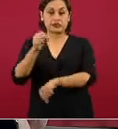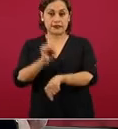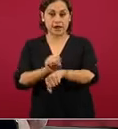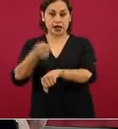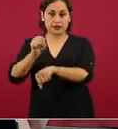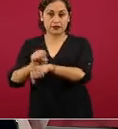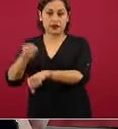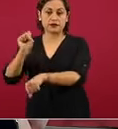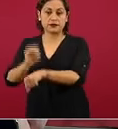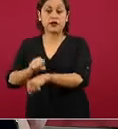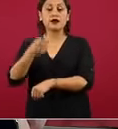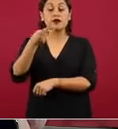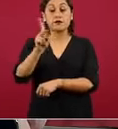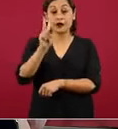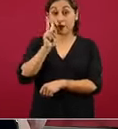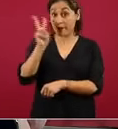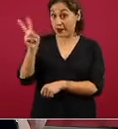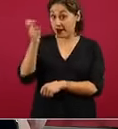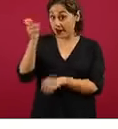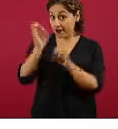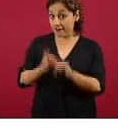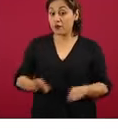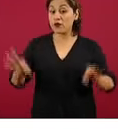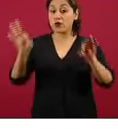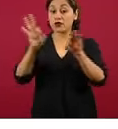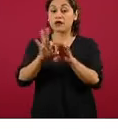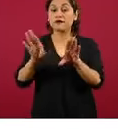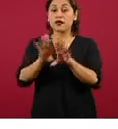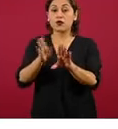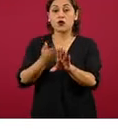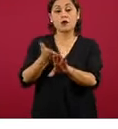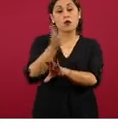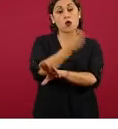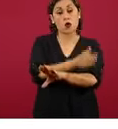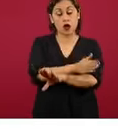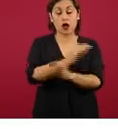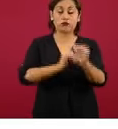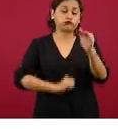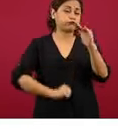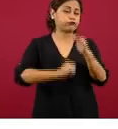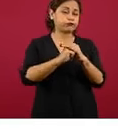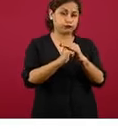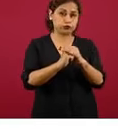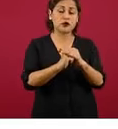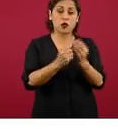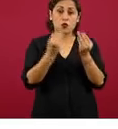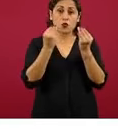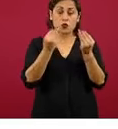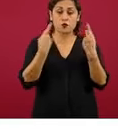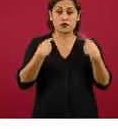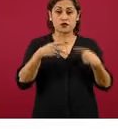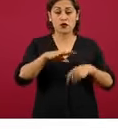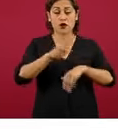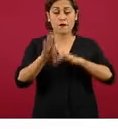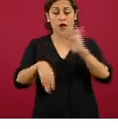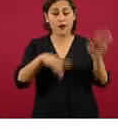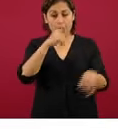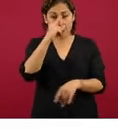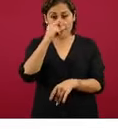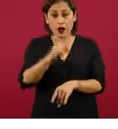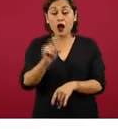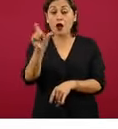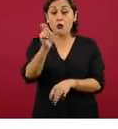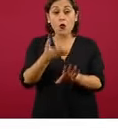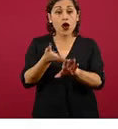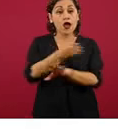también importante ver la tendencia, que llegamos a un pico máximo de número de defunciones. Esto es el número de defunciones en